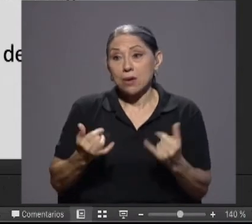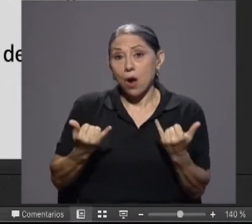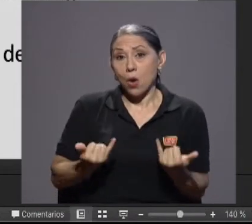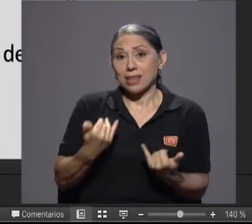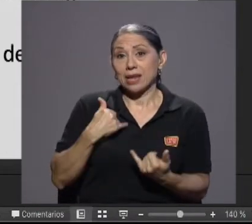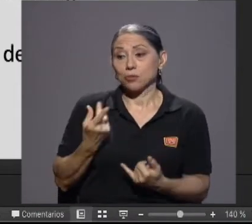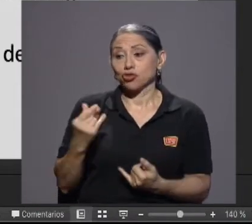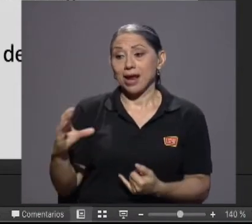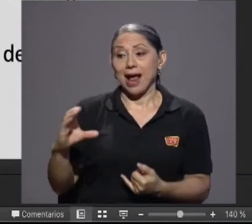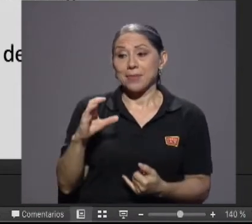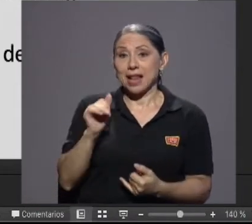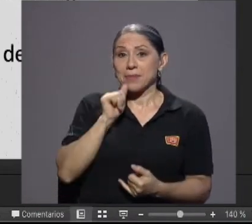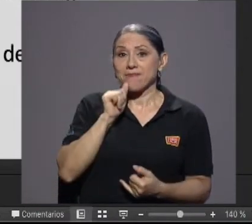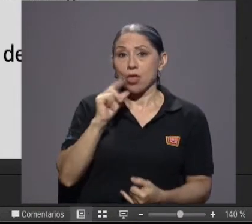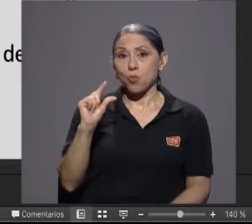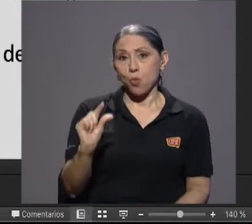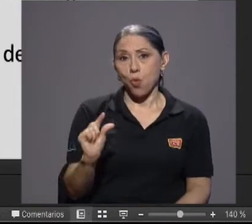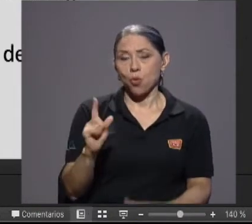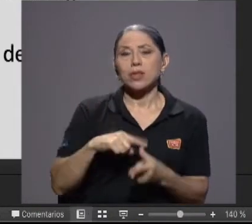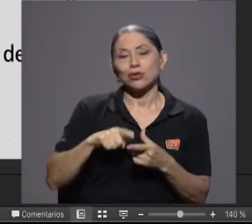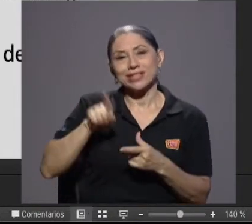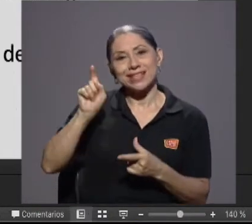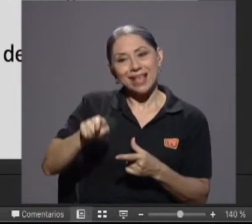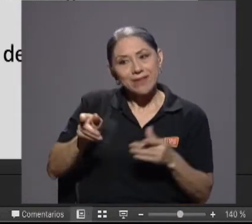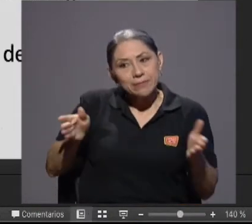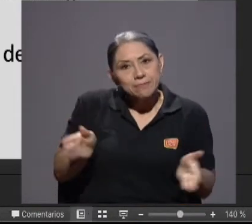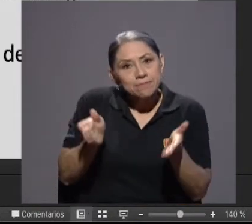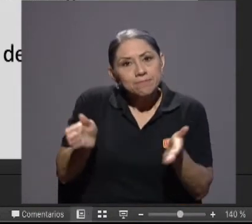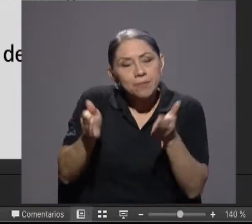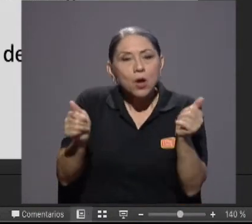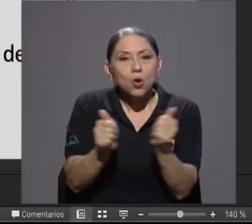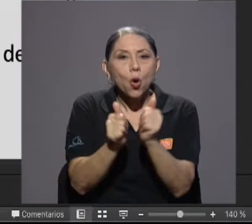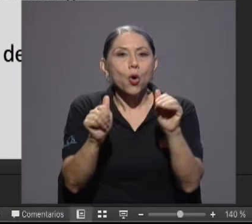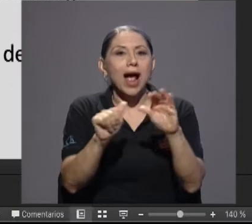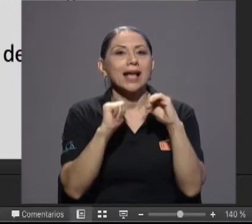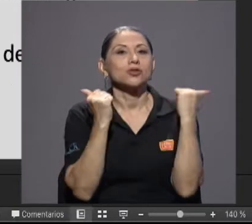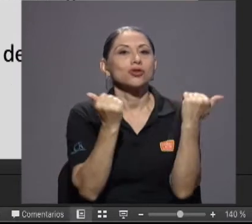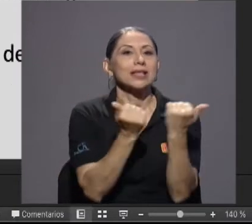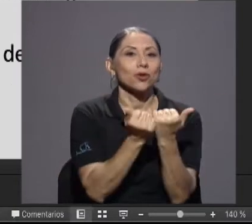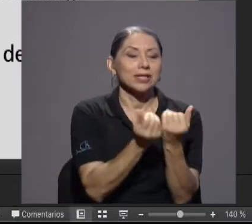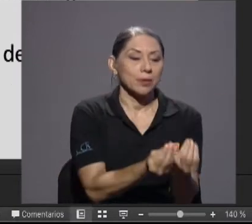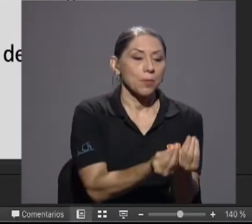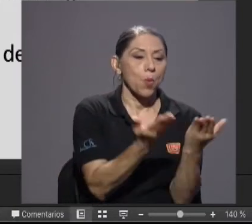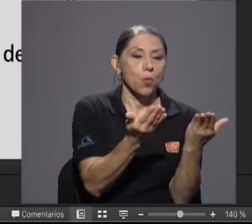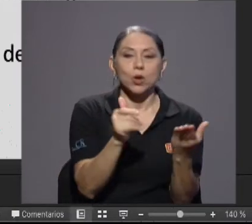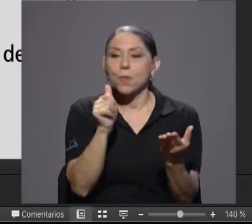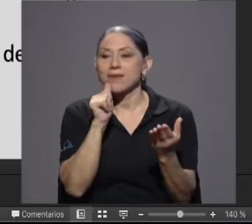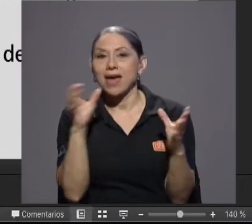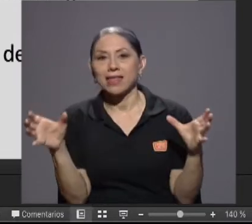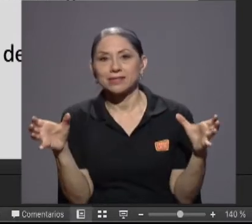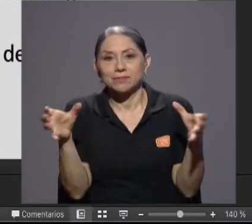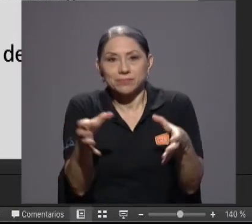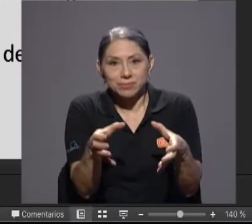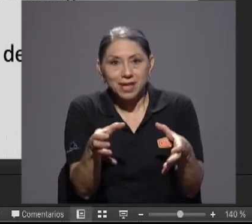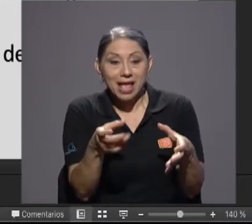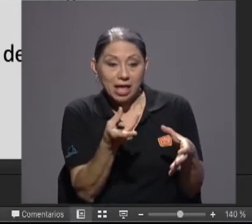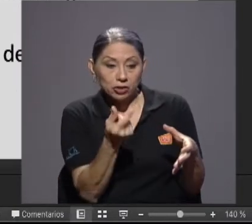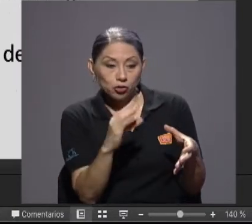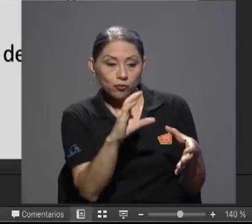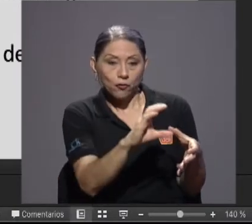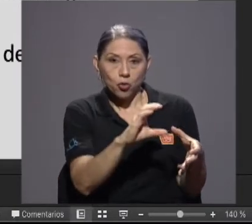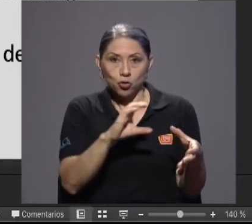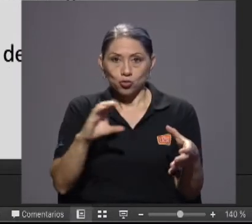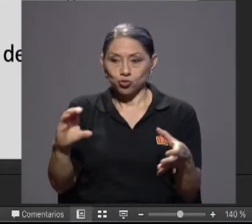capital privado, esto debería incentivarse a través de asociaciones público-privadas para luego redireccionar algunos de esos